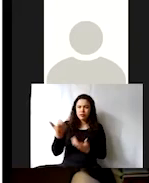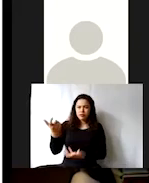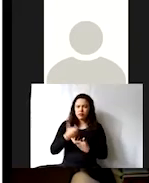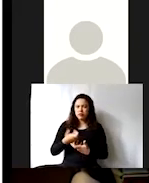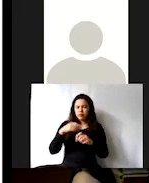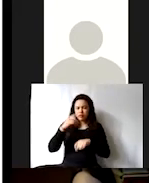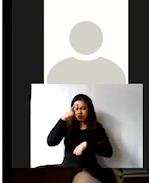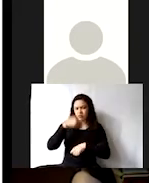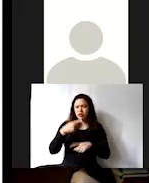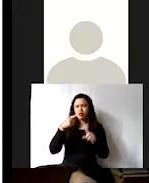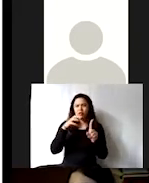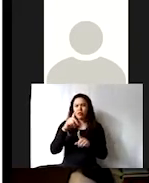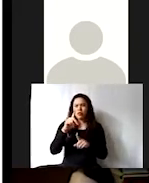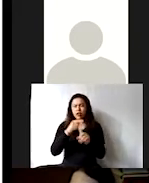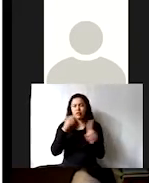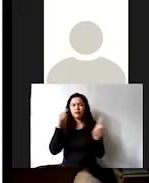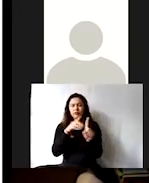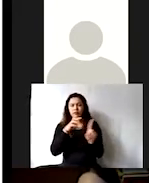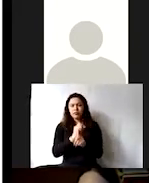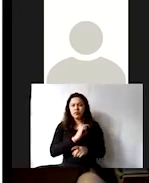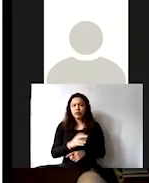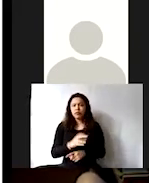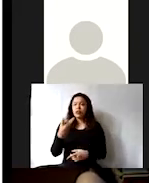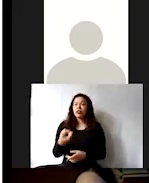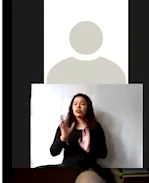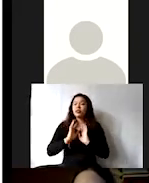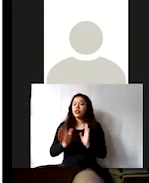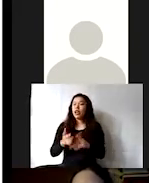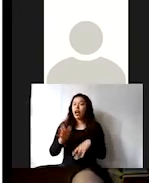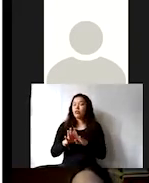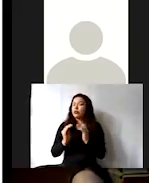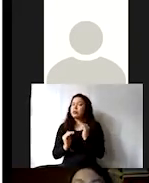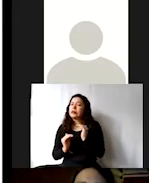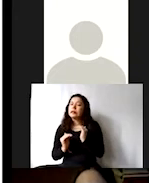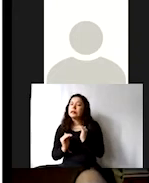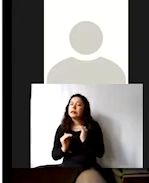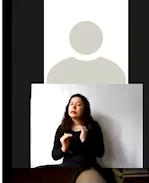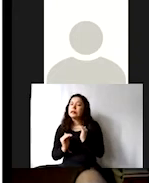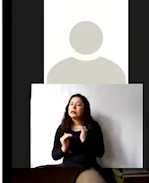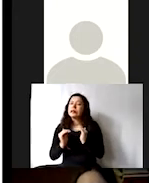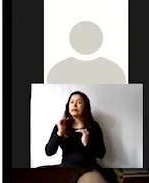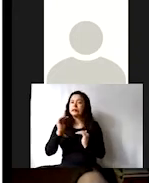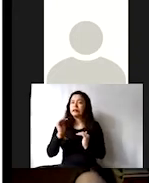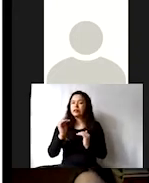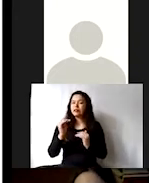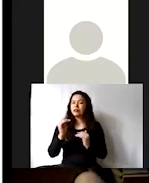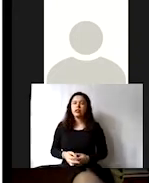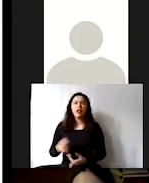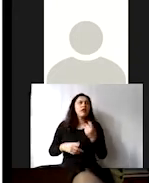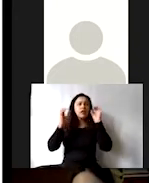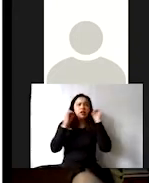el cumplimiento de los ODS, que hacer esto ya es un paso un poquito más pro que han tenido